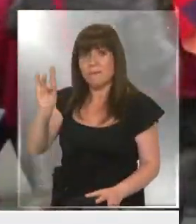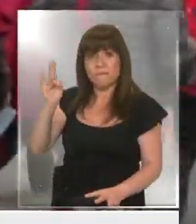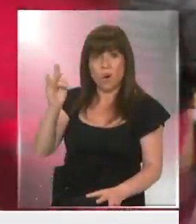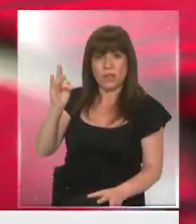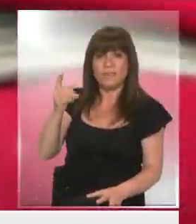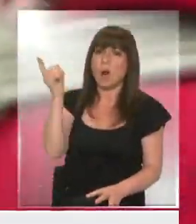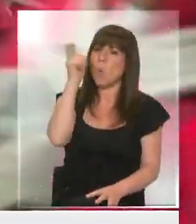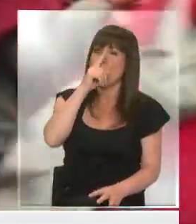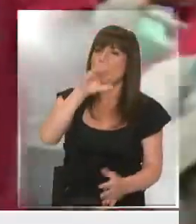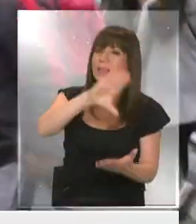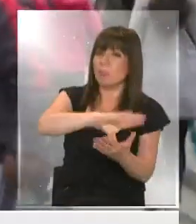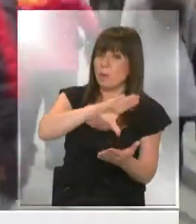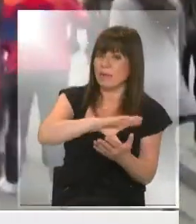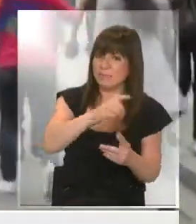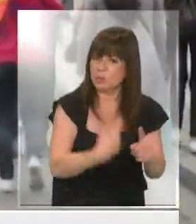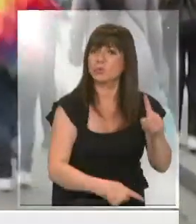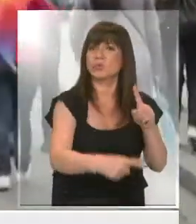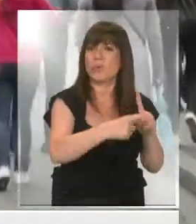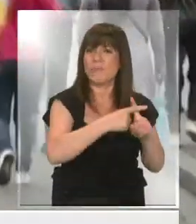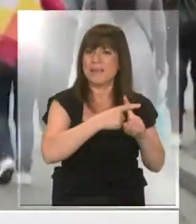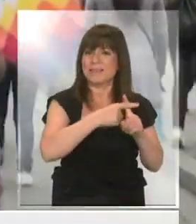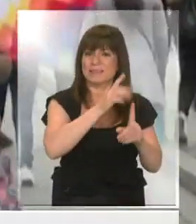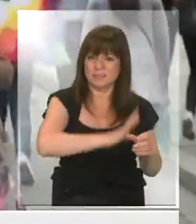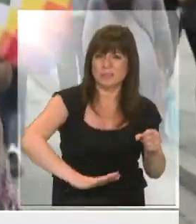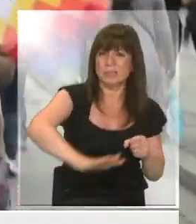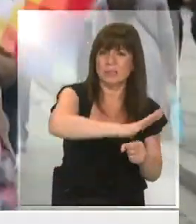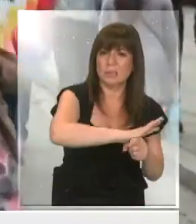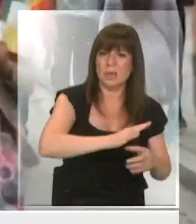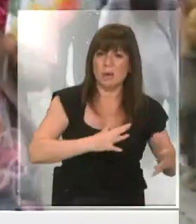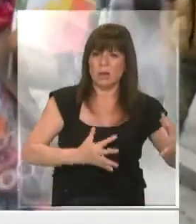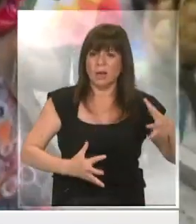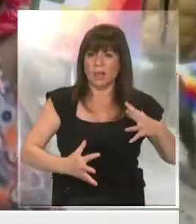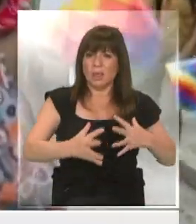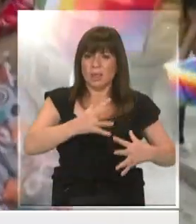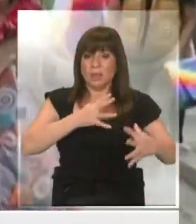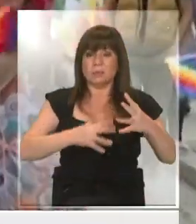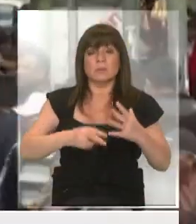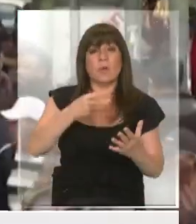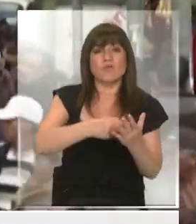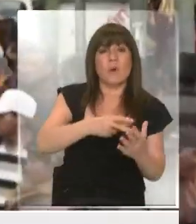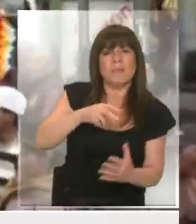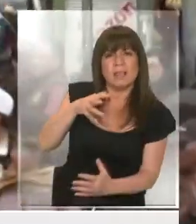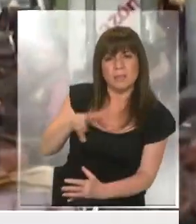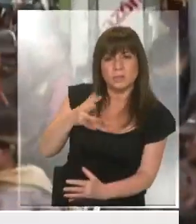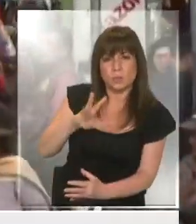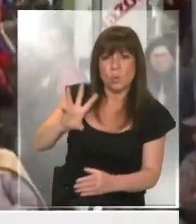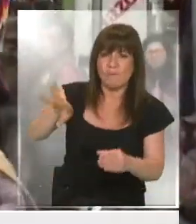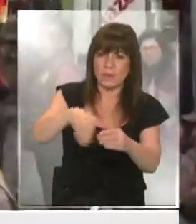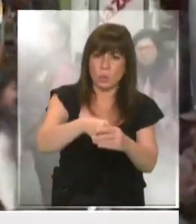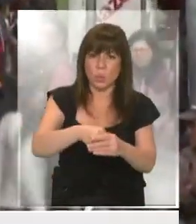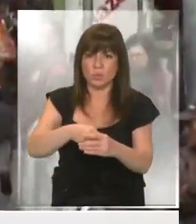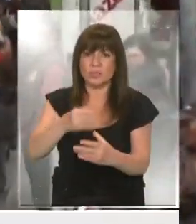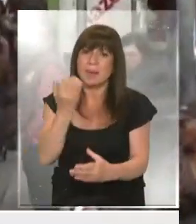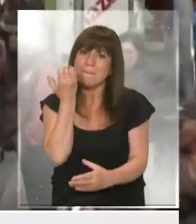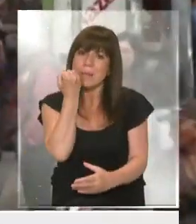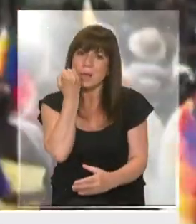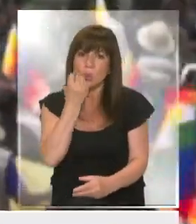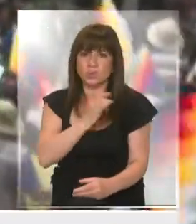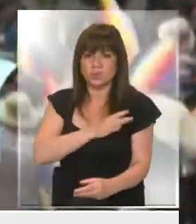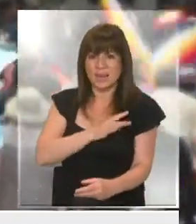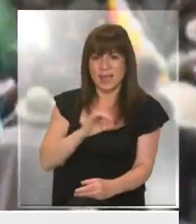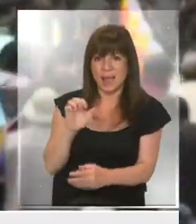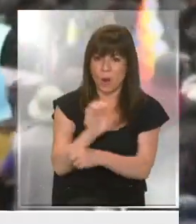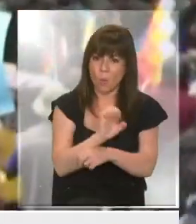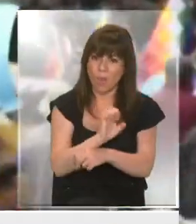en sumarse a un escenario de inestabilidad en el continente, de un listado que este 2019 incluye a Perú, Ecuador, Chile y